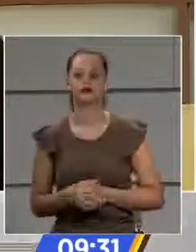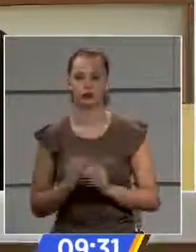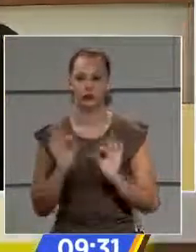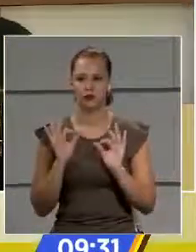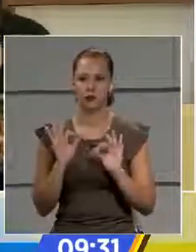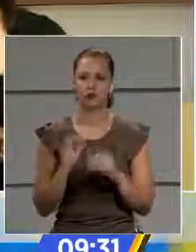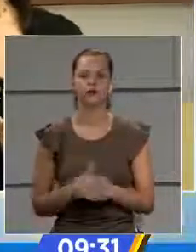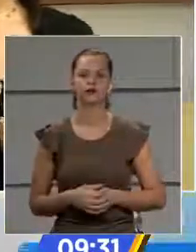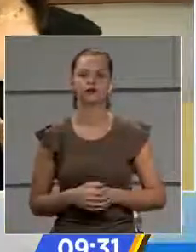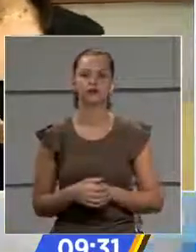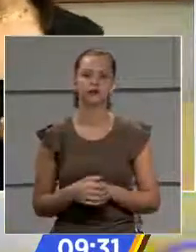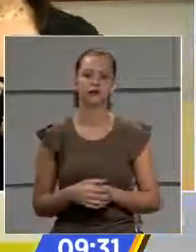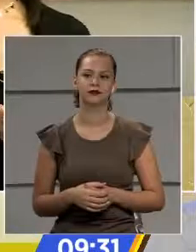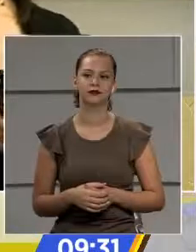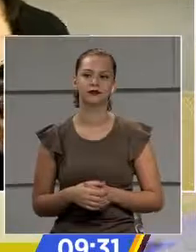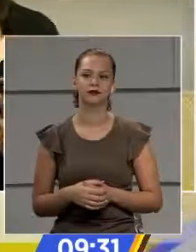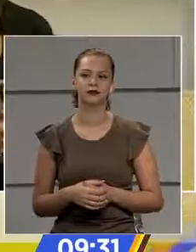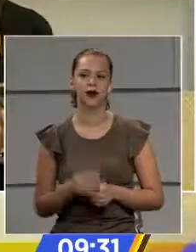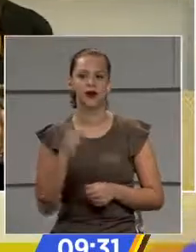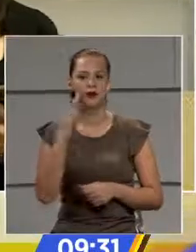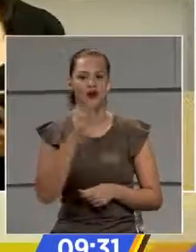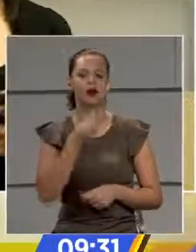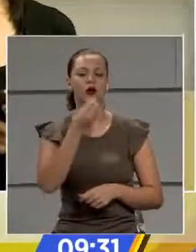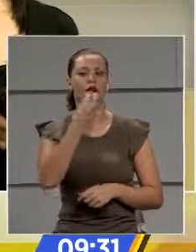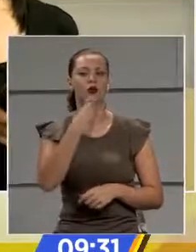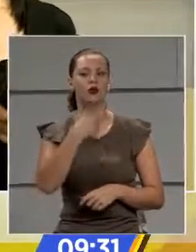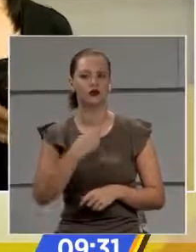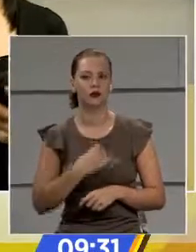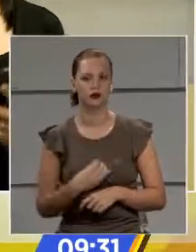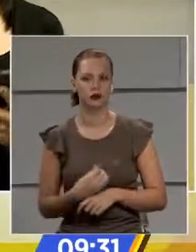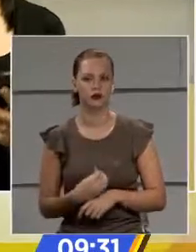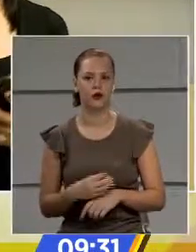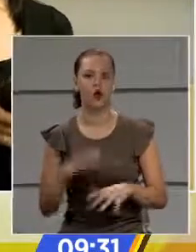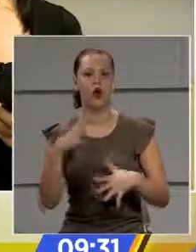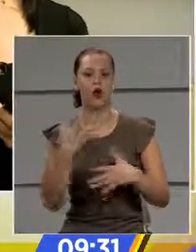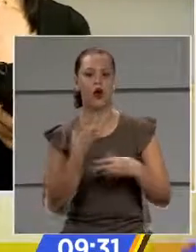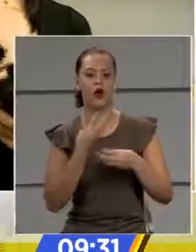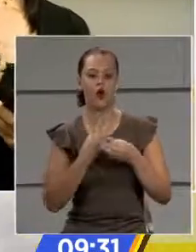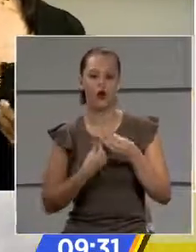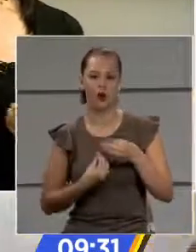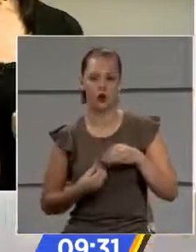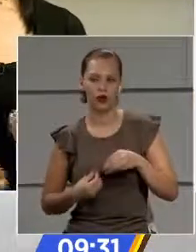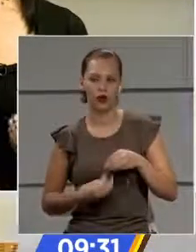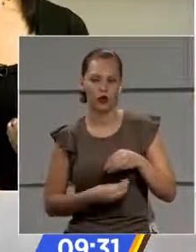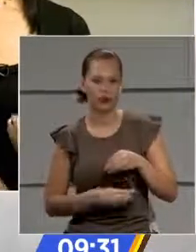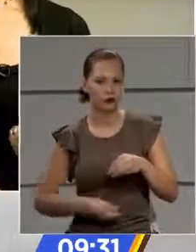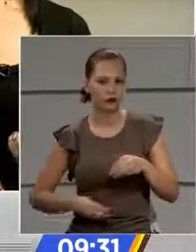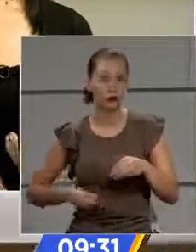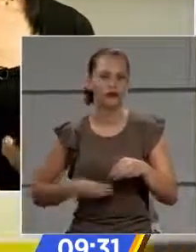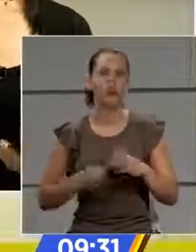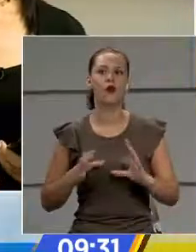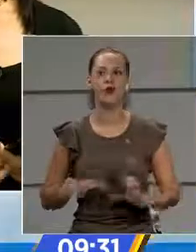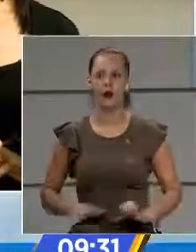Excelente. Vea cómo lo toma y cómo se va digiriendo en nuestro